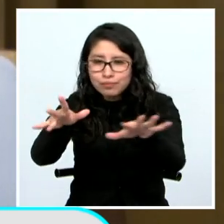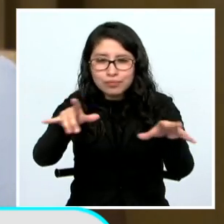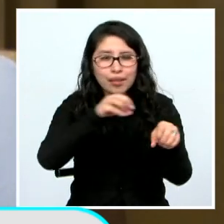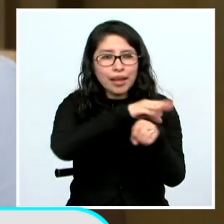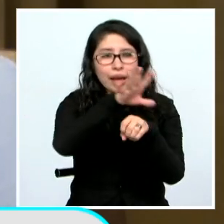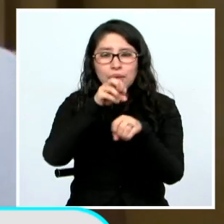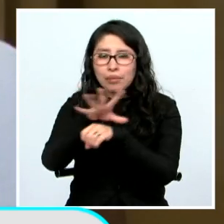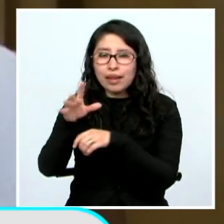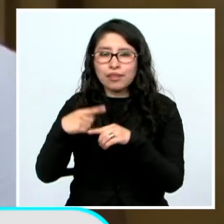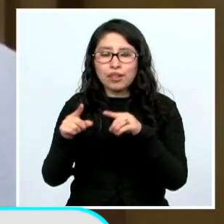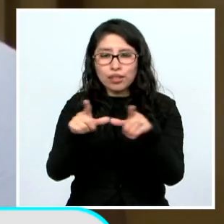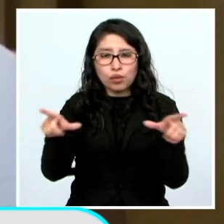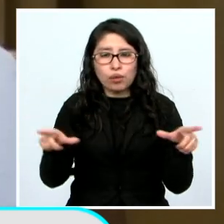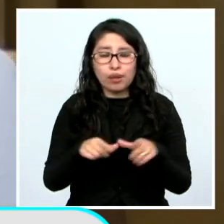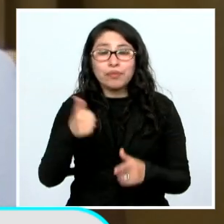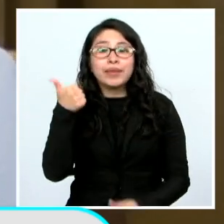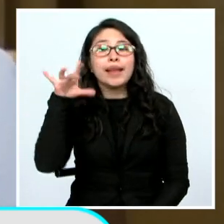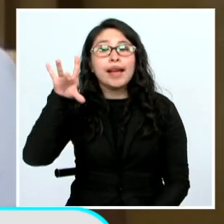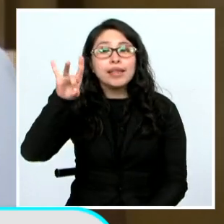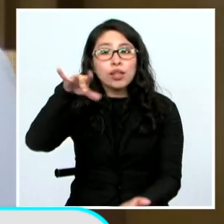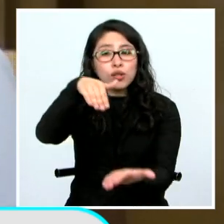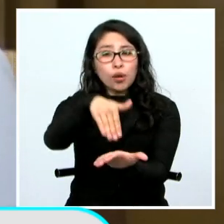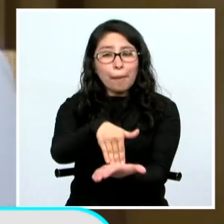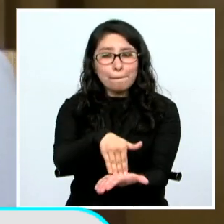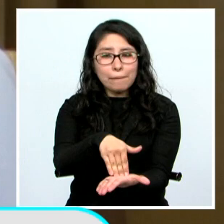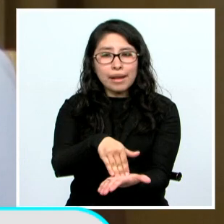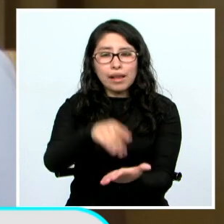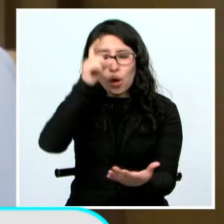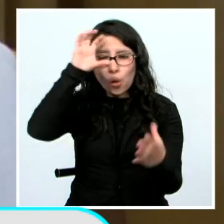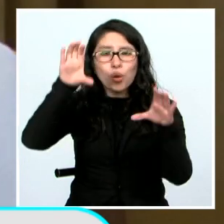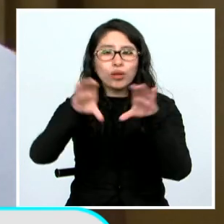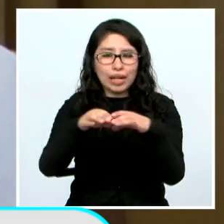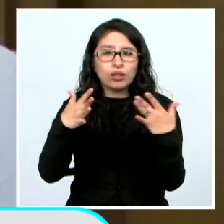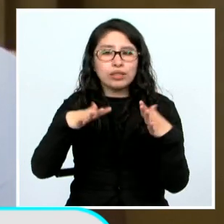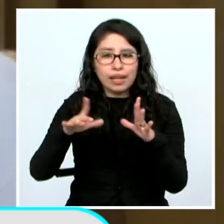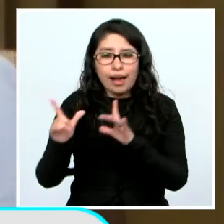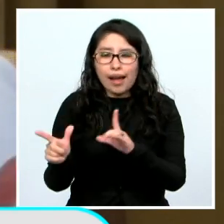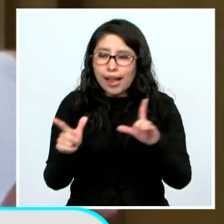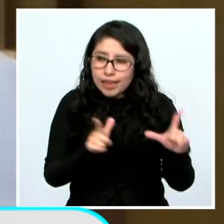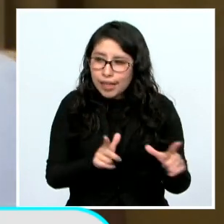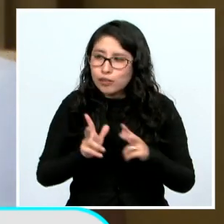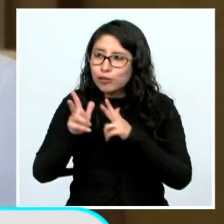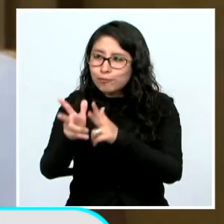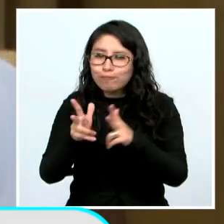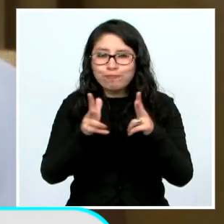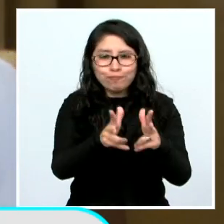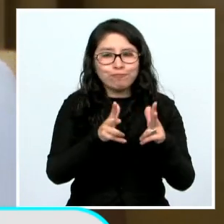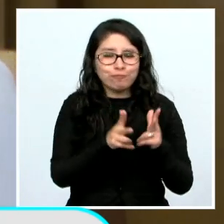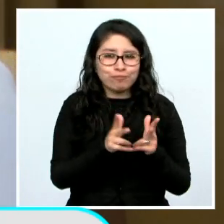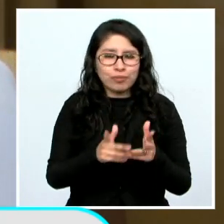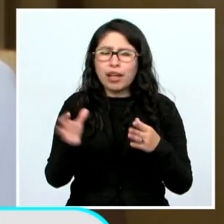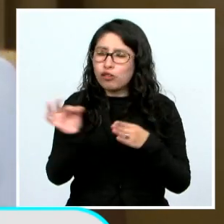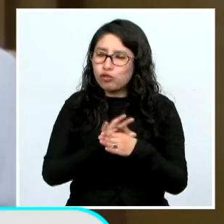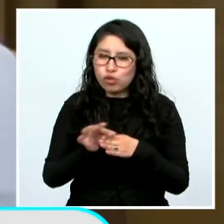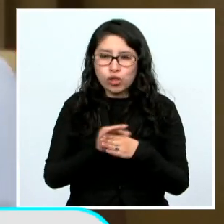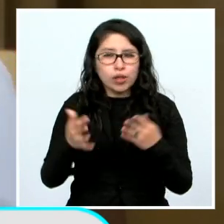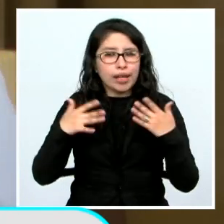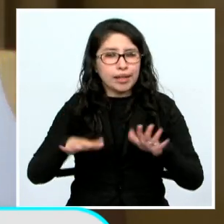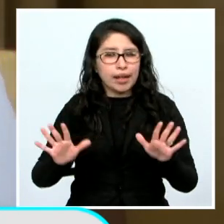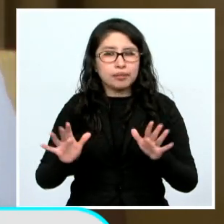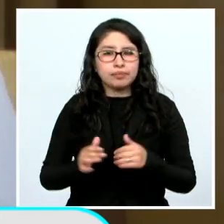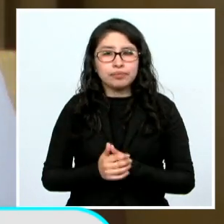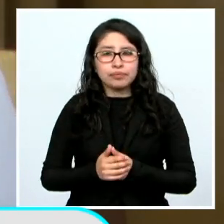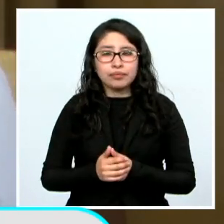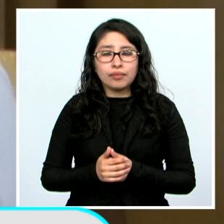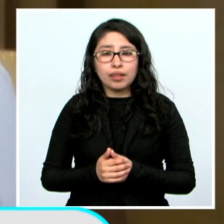lo necesiten. 18.000 empleos estamos ya ahora, que de los que hemos creado ya están en funcionamiento. Pero no nos